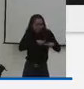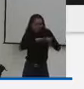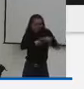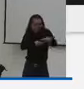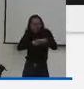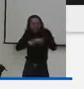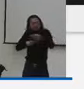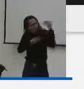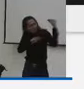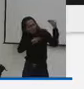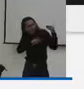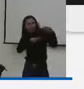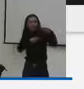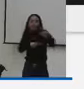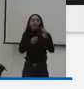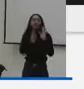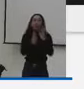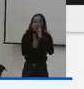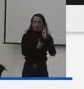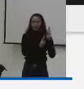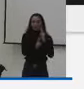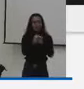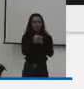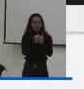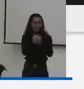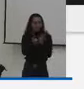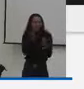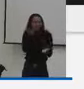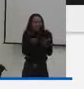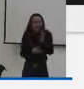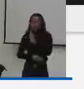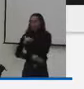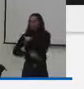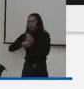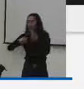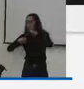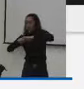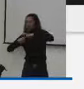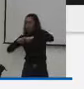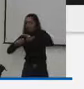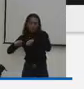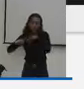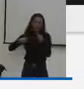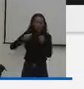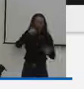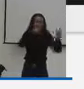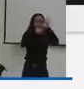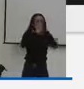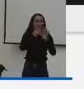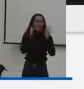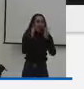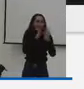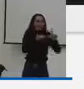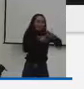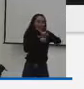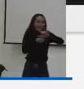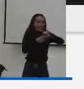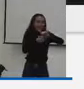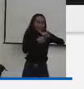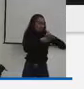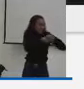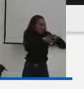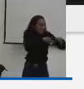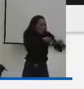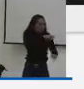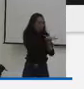municipal de deporte o quien haga sus veces quien otorgue la personería jurídica y otorgue el reconocimiento deportivo